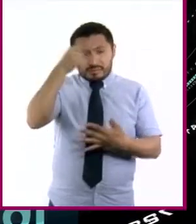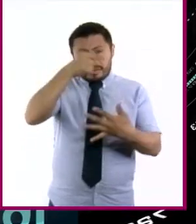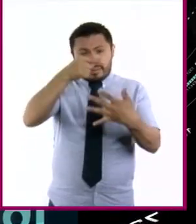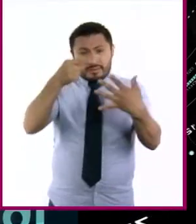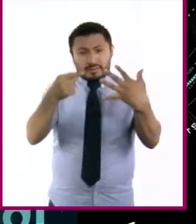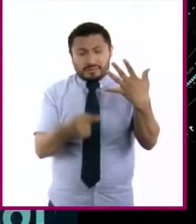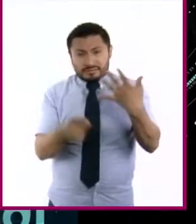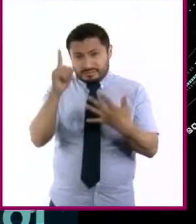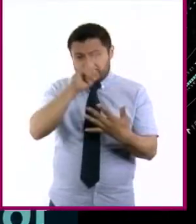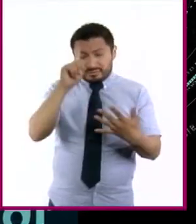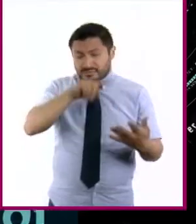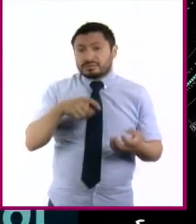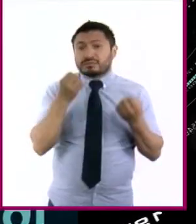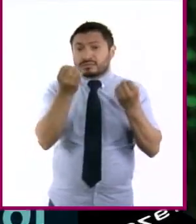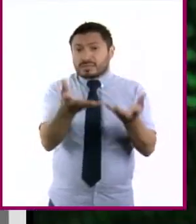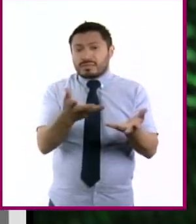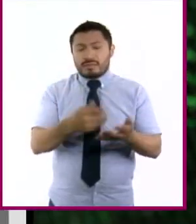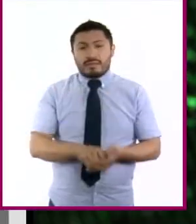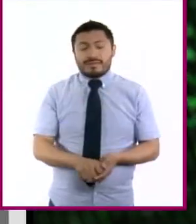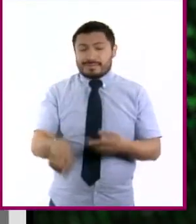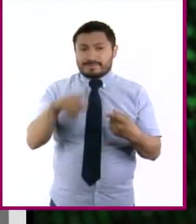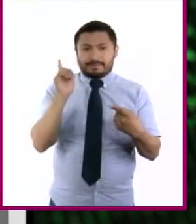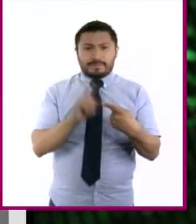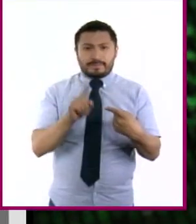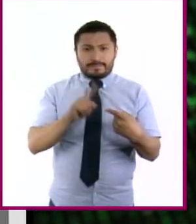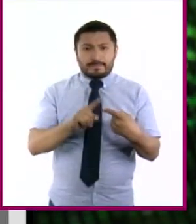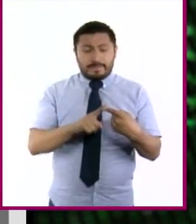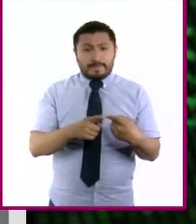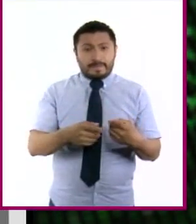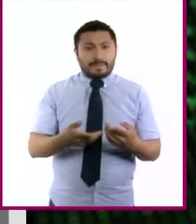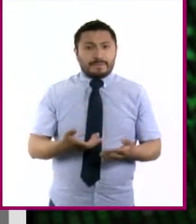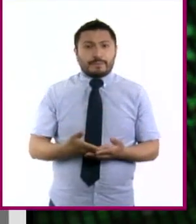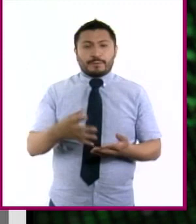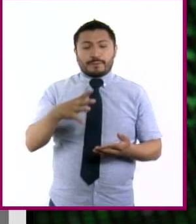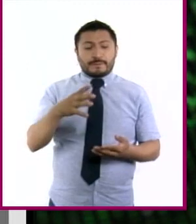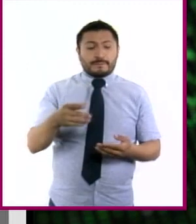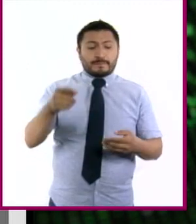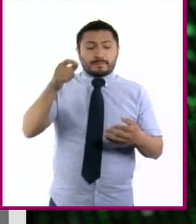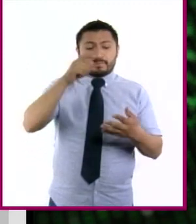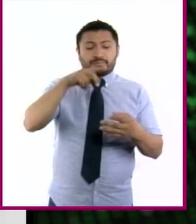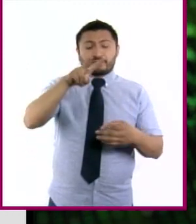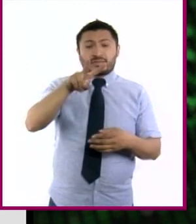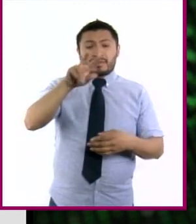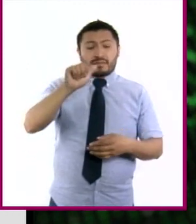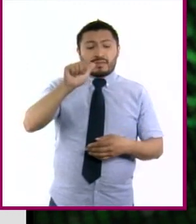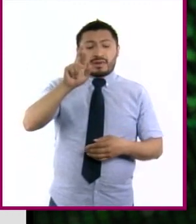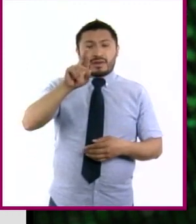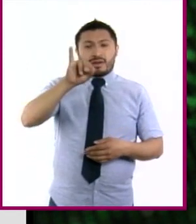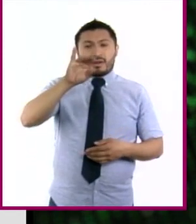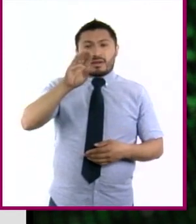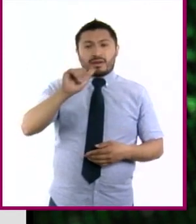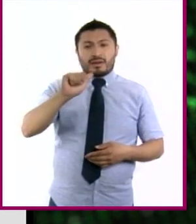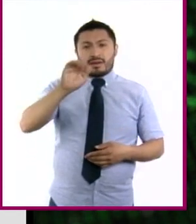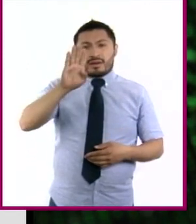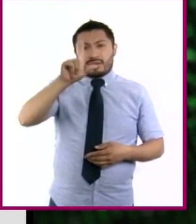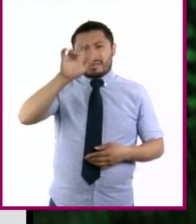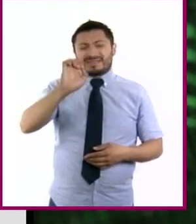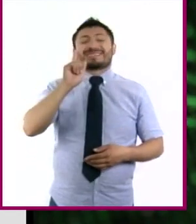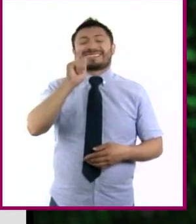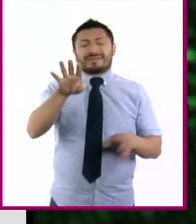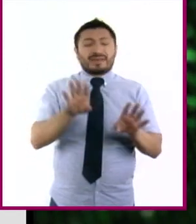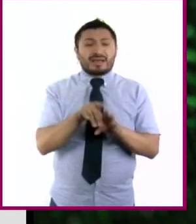siguientes consideraciones. 1. Establece variables, que son las características que te importa